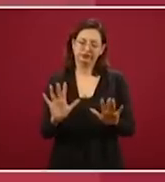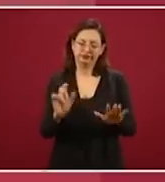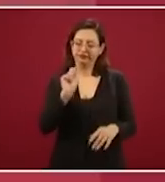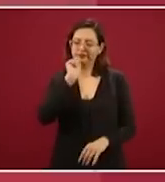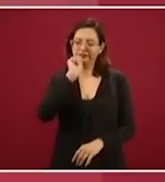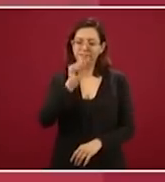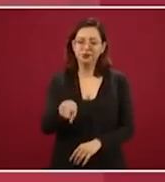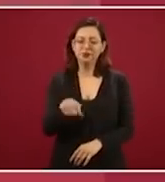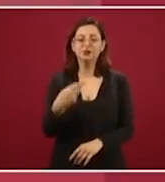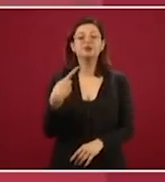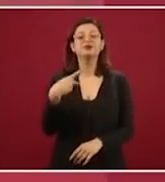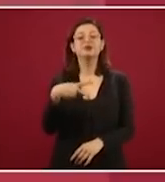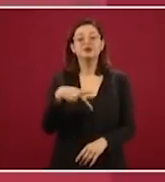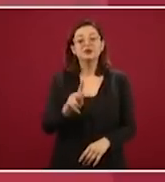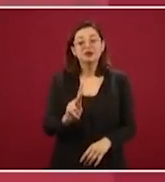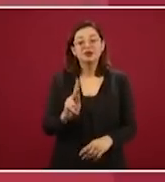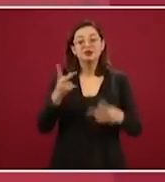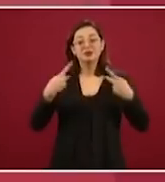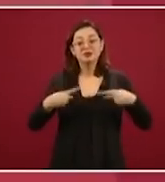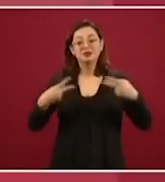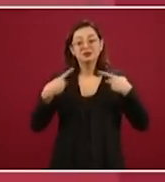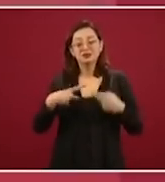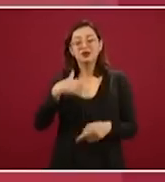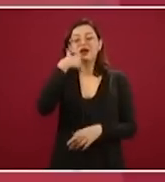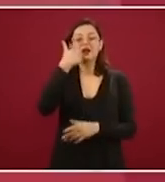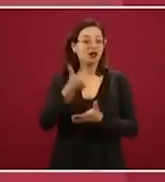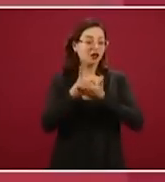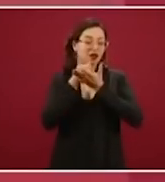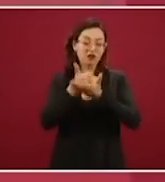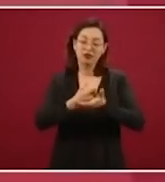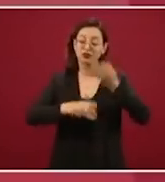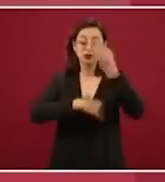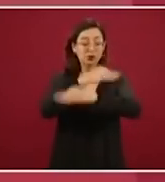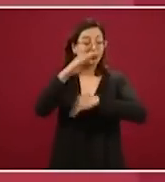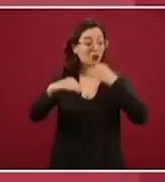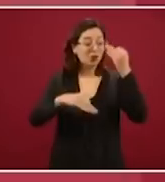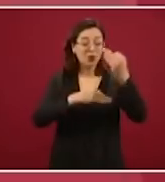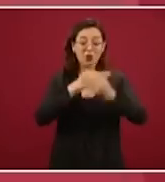el interés de la gente de ayudar en todo.